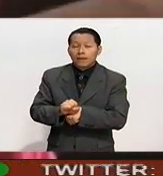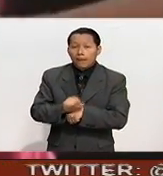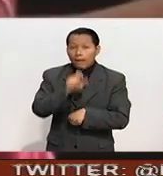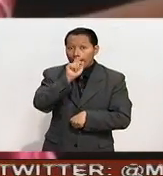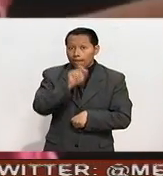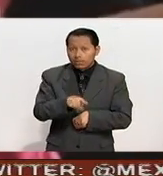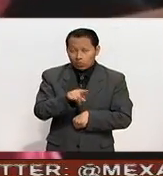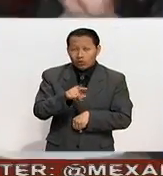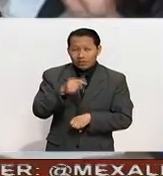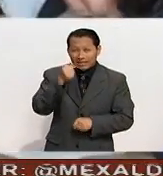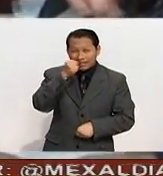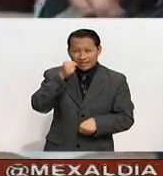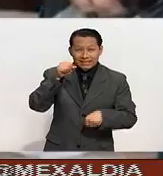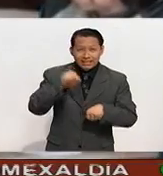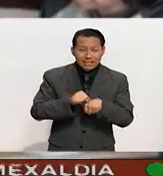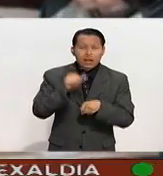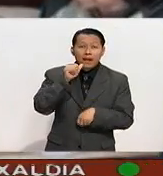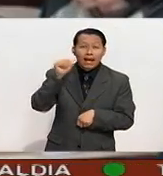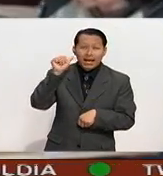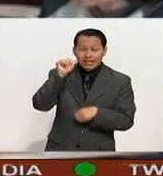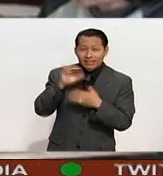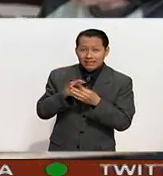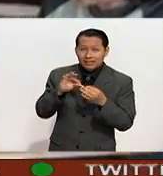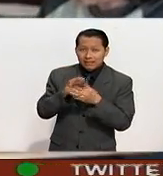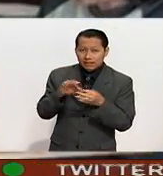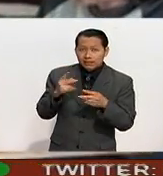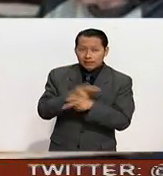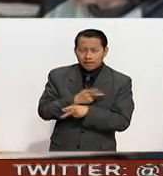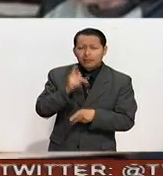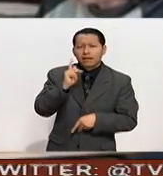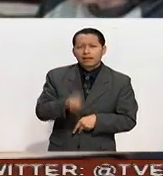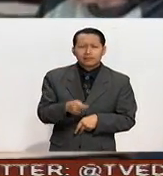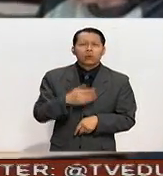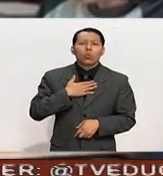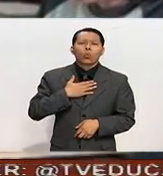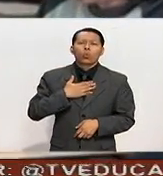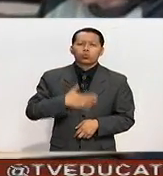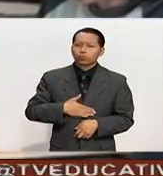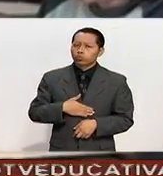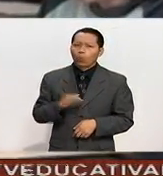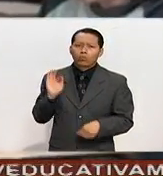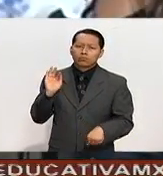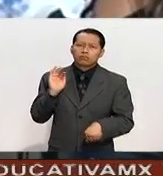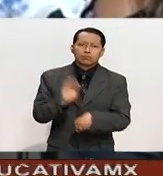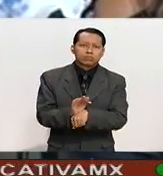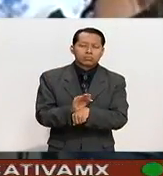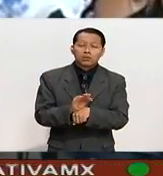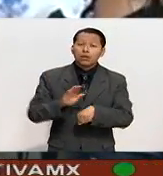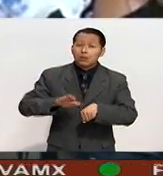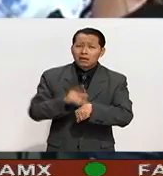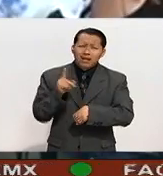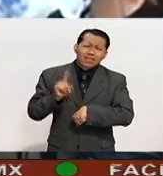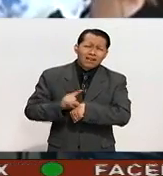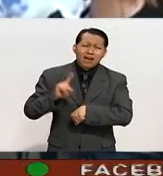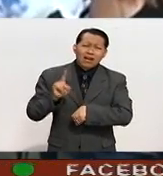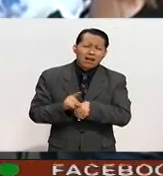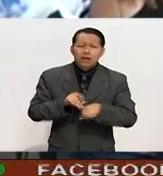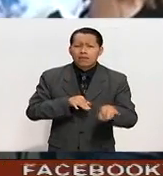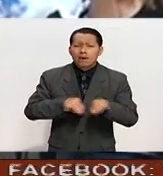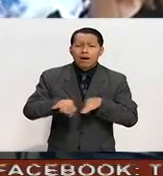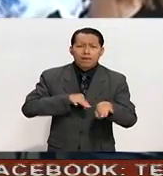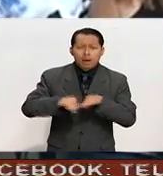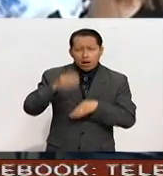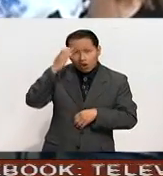decía el secretario Mid ayer, Pati, pues es un acto de justicia para estas personas que todos los días trabajan, expresan